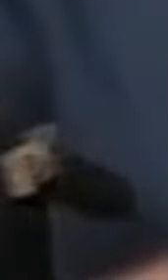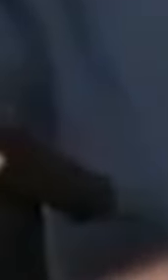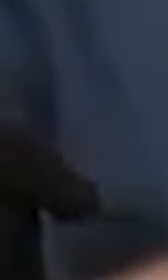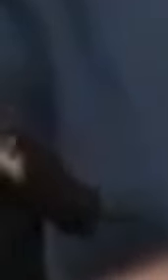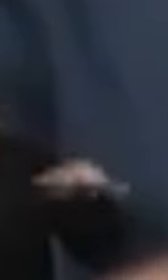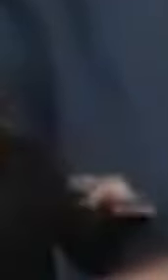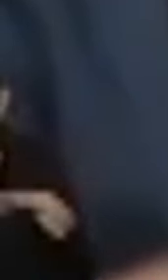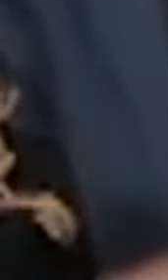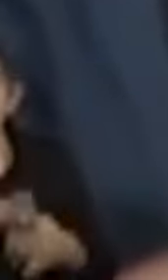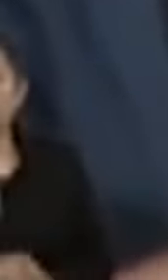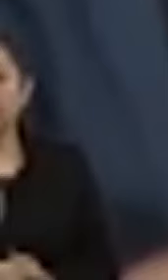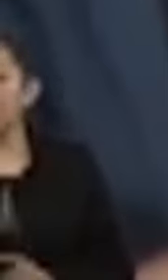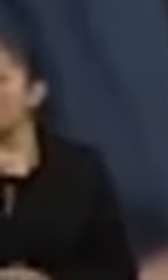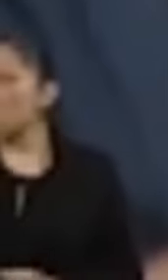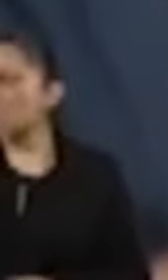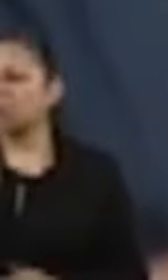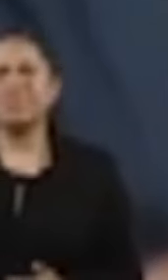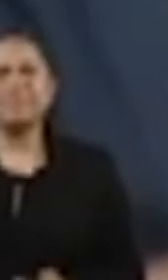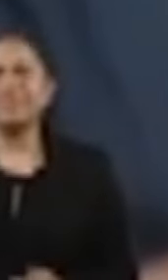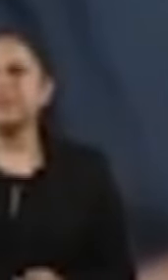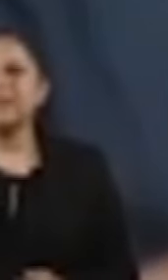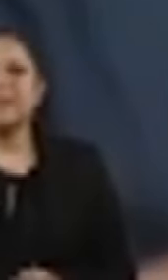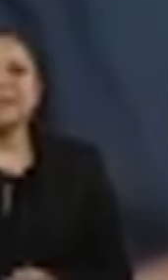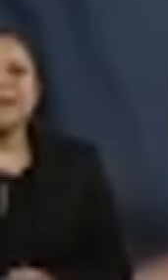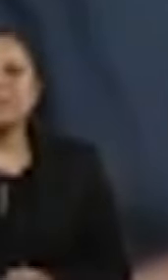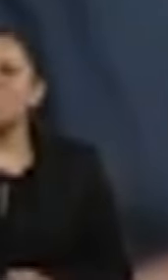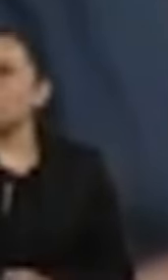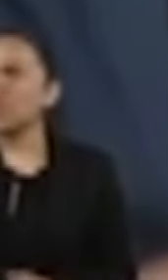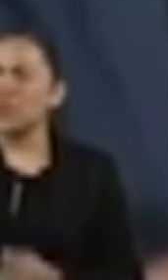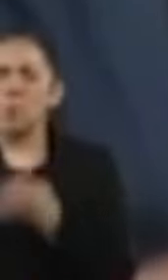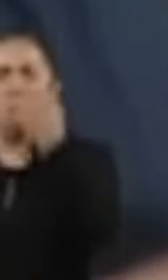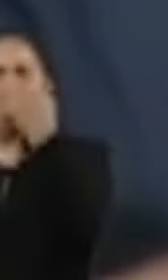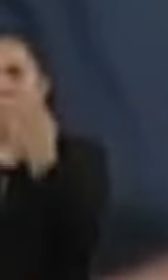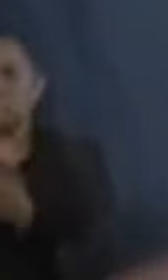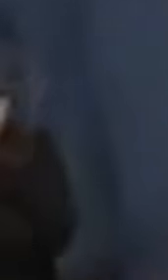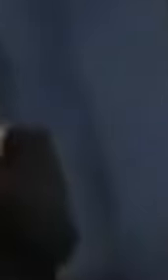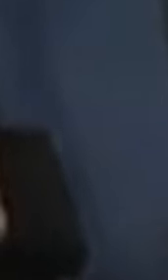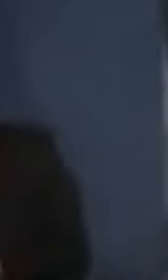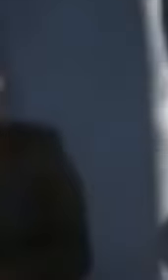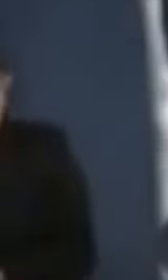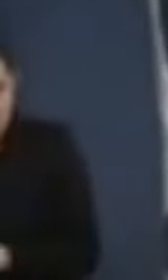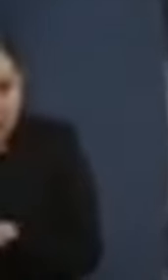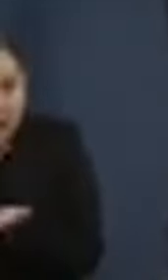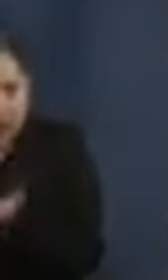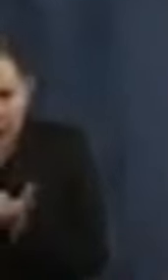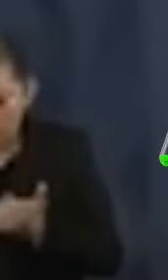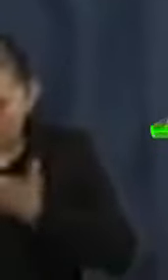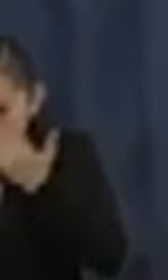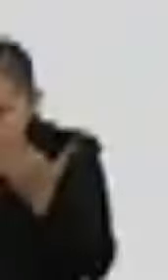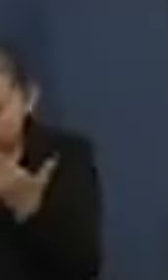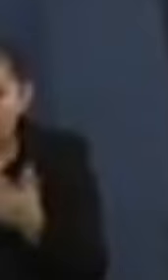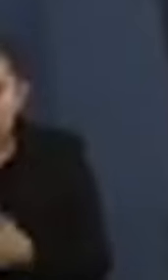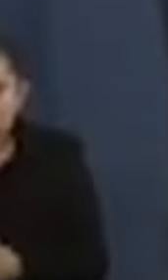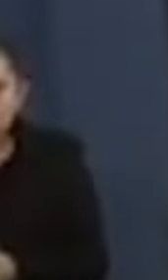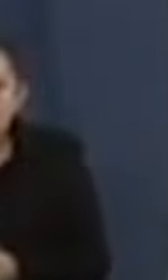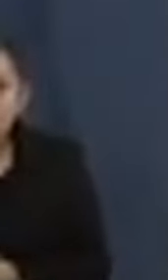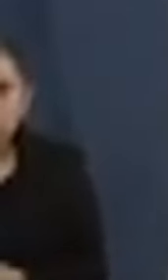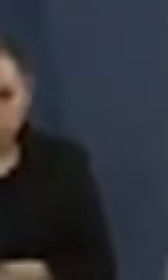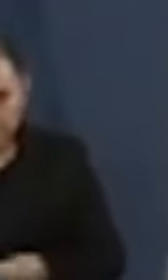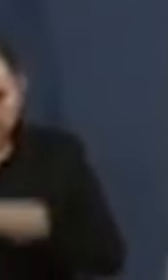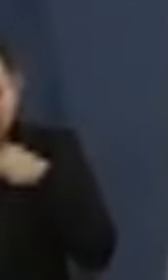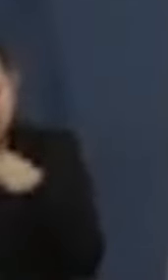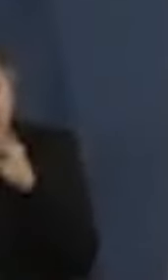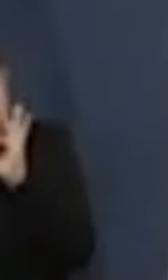la iniciativa de reforma al Poder Judicial, aseguró el diputado federal Rubén Moreira Valdés, quien también es coordinador del